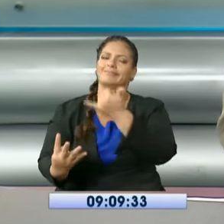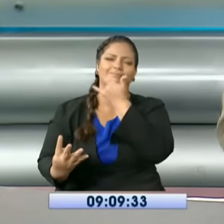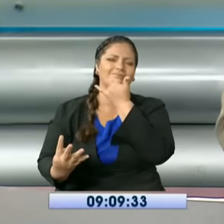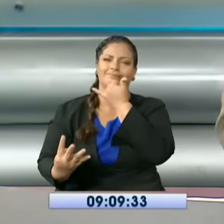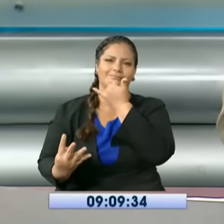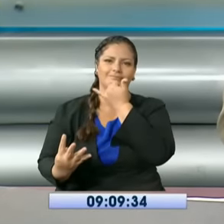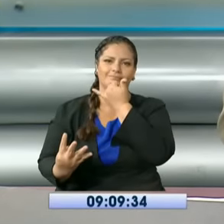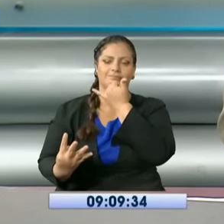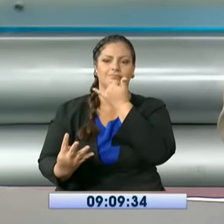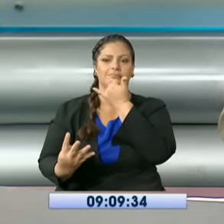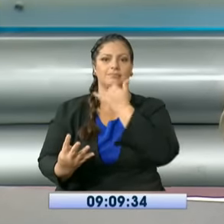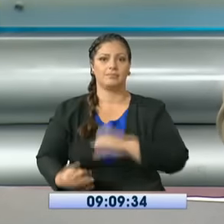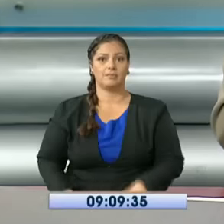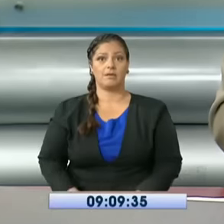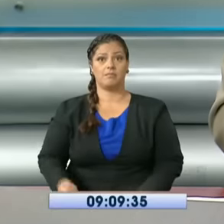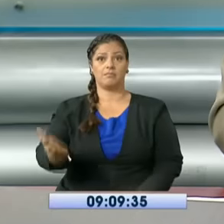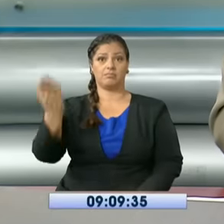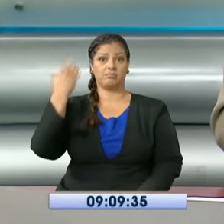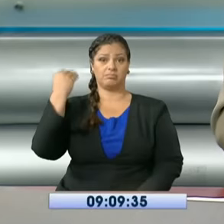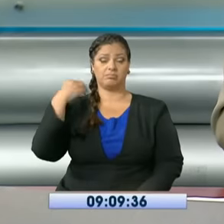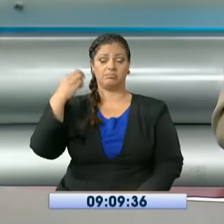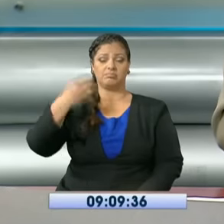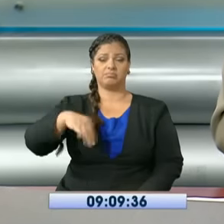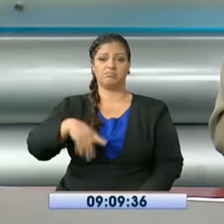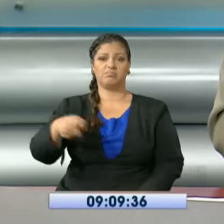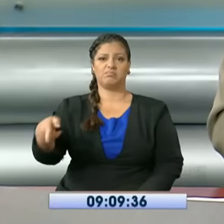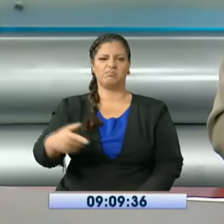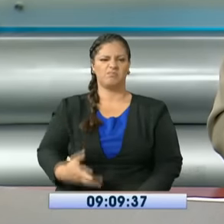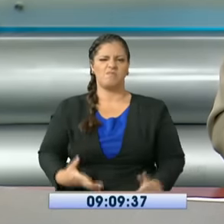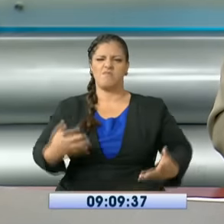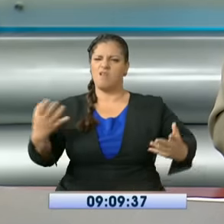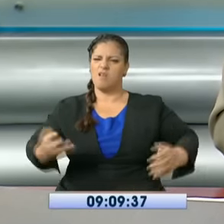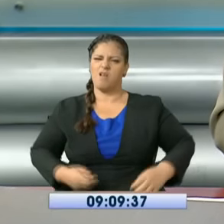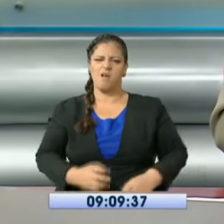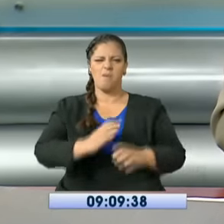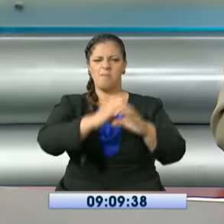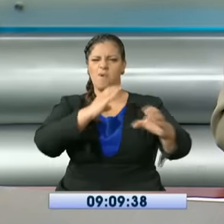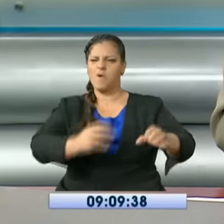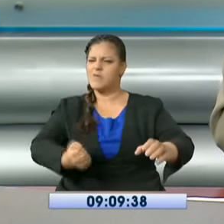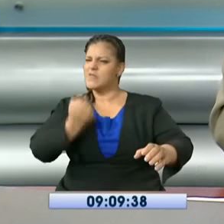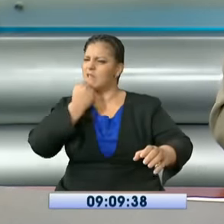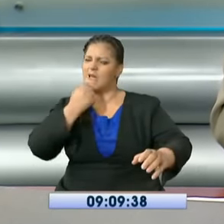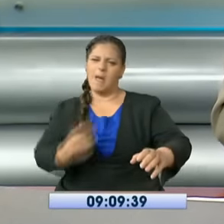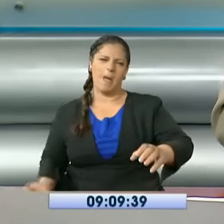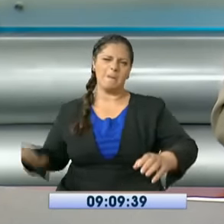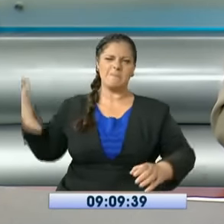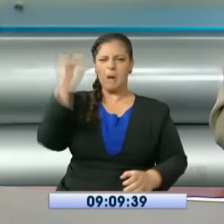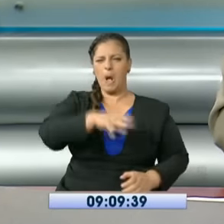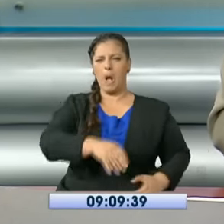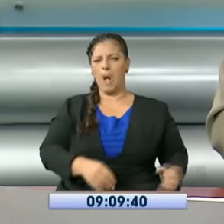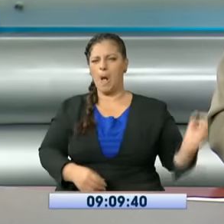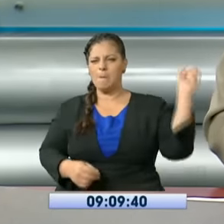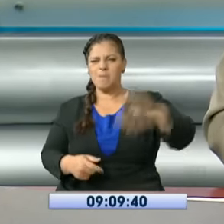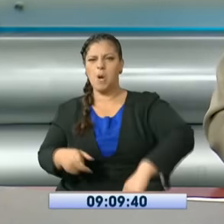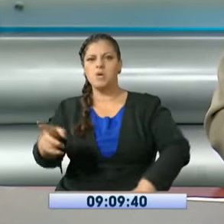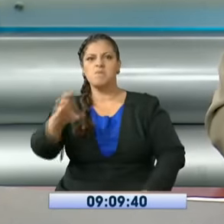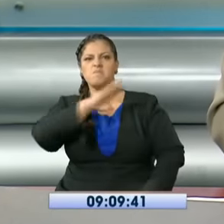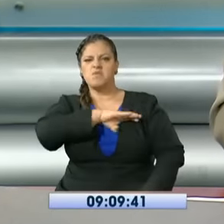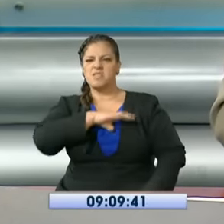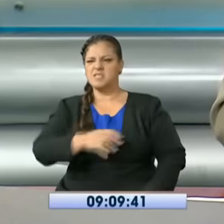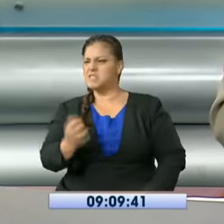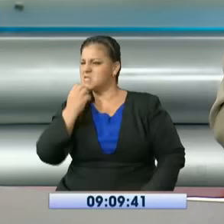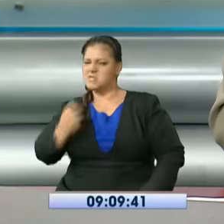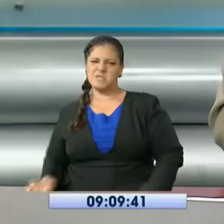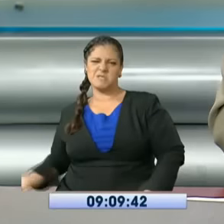pasado. Ellos están implicados en los actos vandálicos que dejaron como saldo negativo, todo es saldo negativo. Pero lo